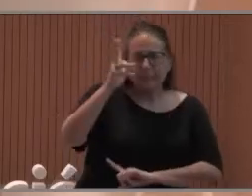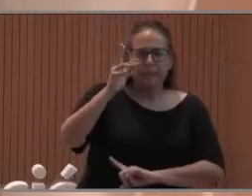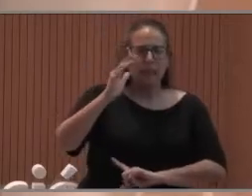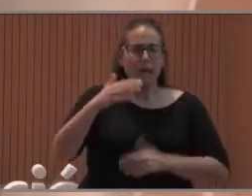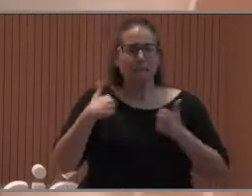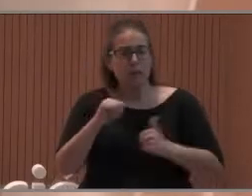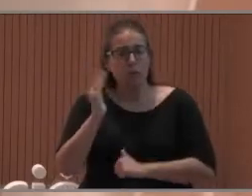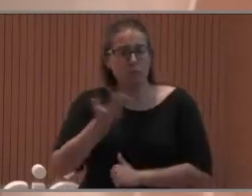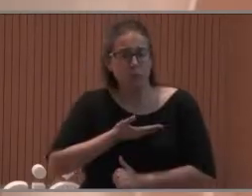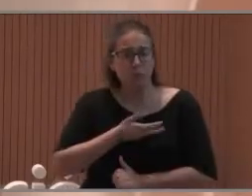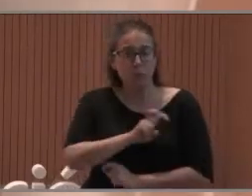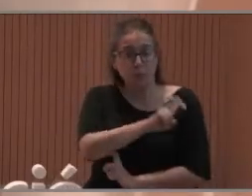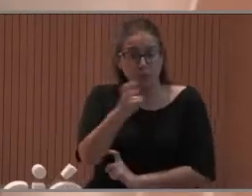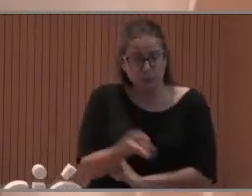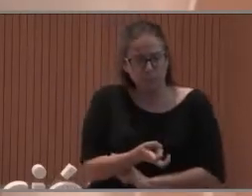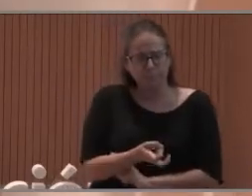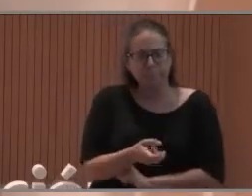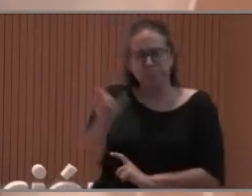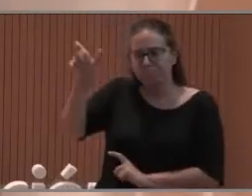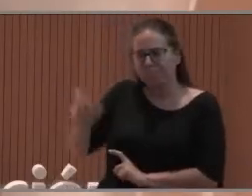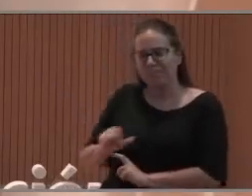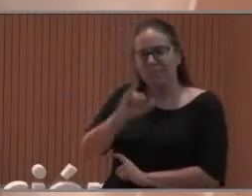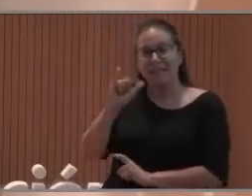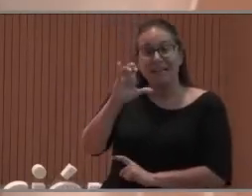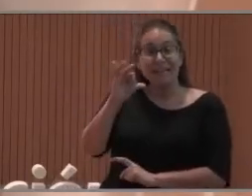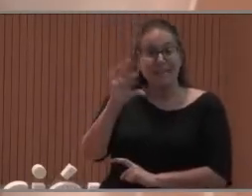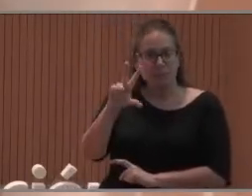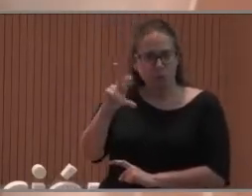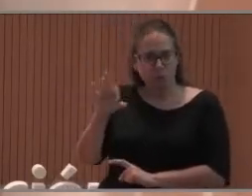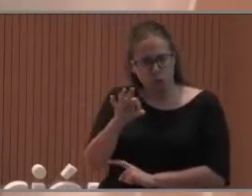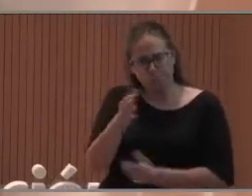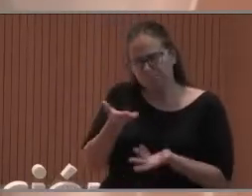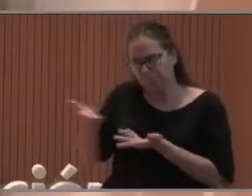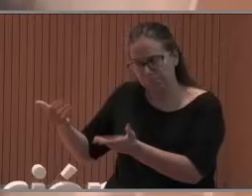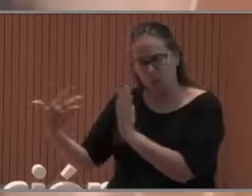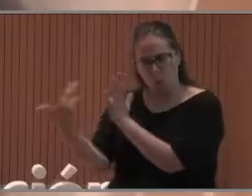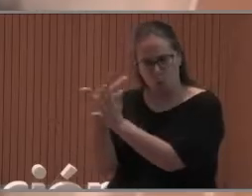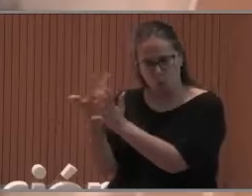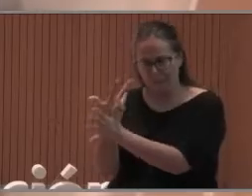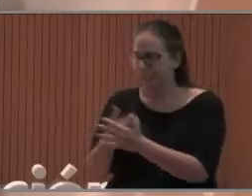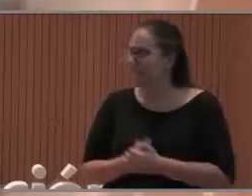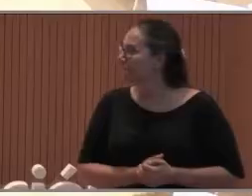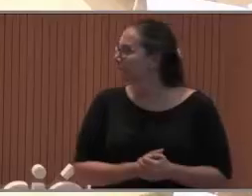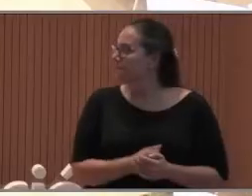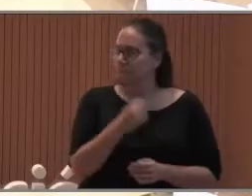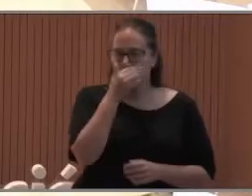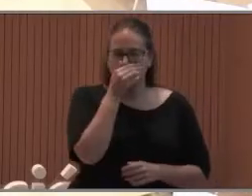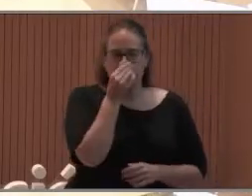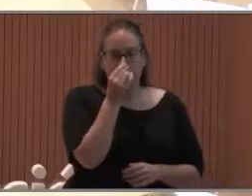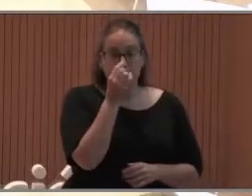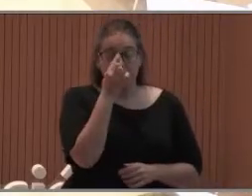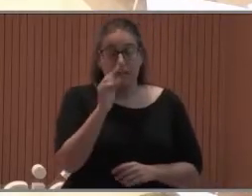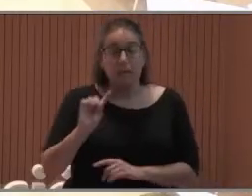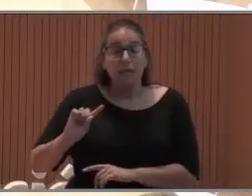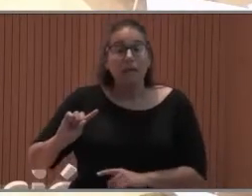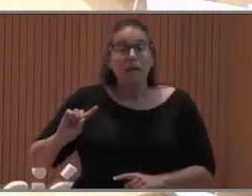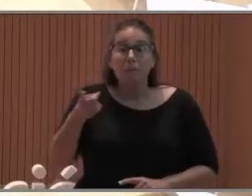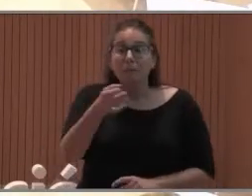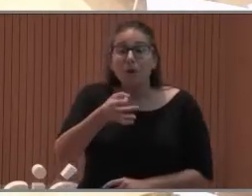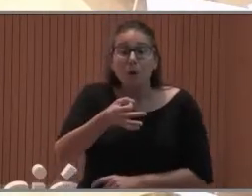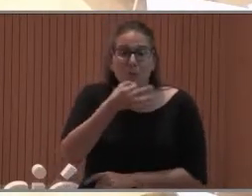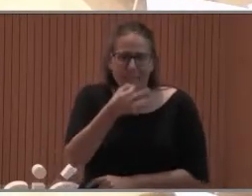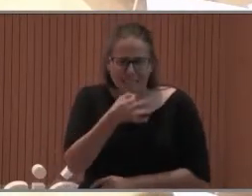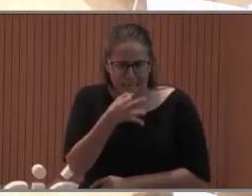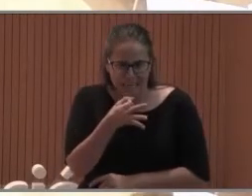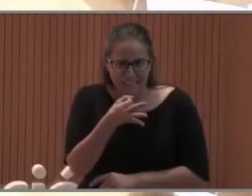salud, tenemos a Jesús de la Osa, que cuando quieras nos lo cuentas. Bueno, lo primero, buenas